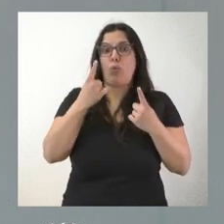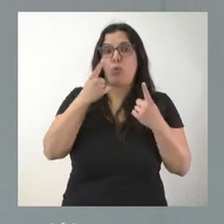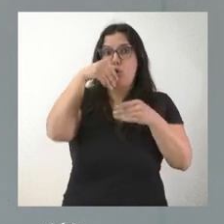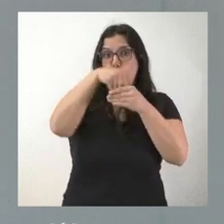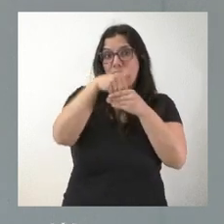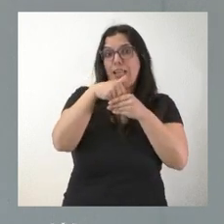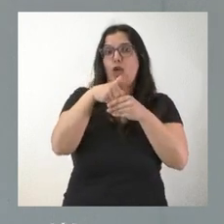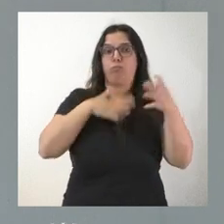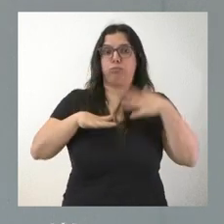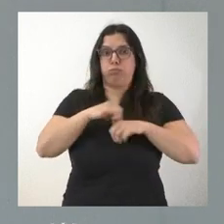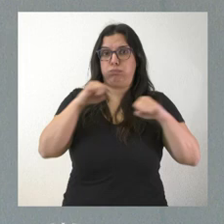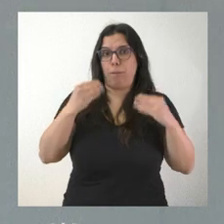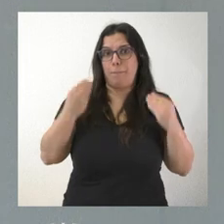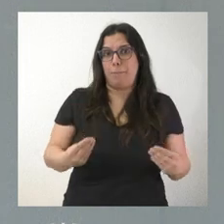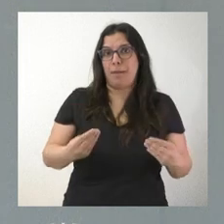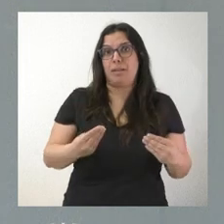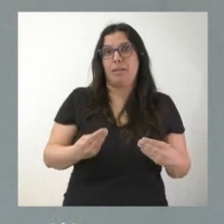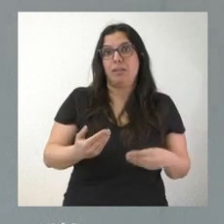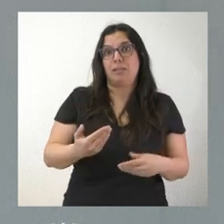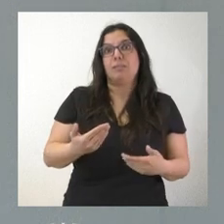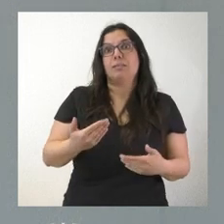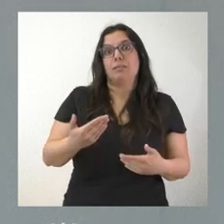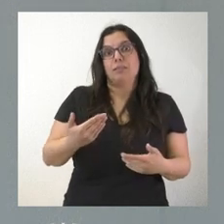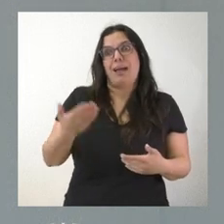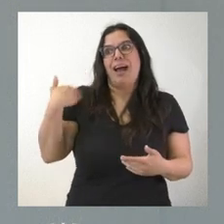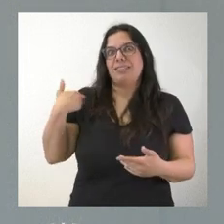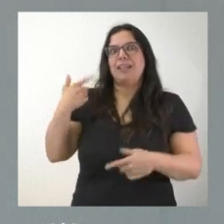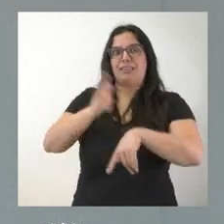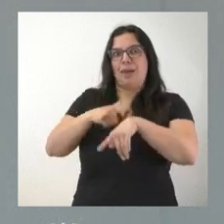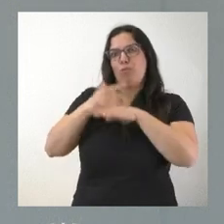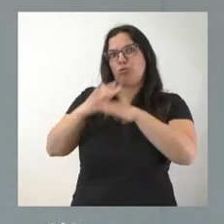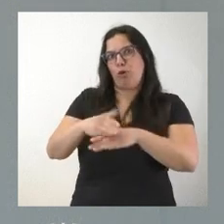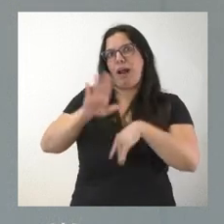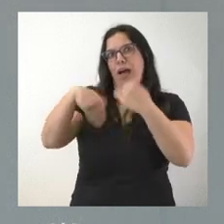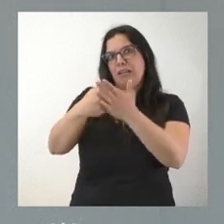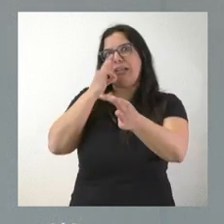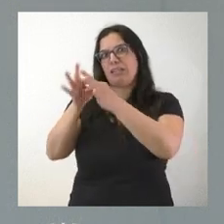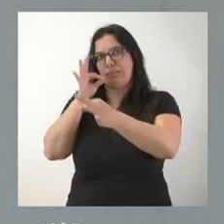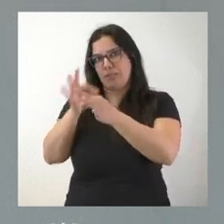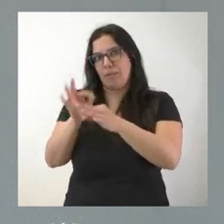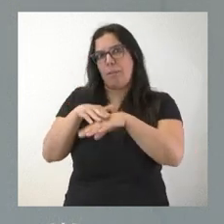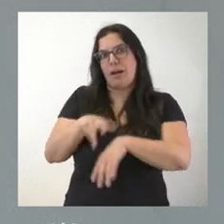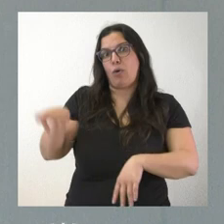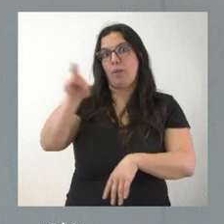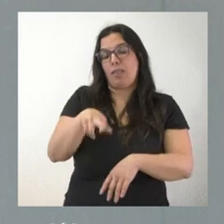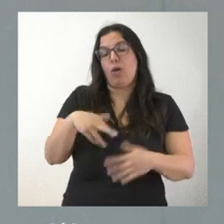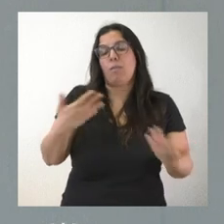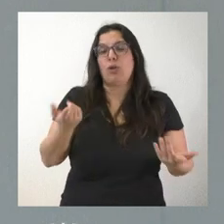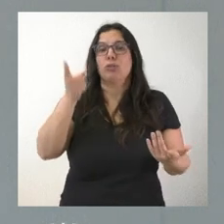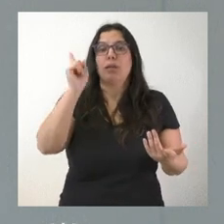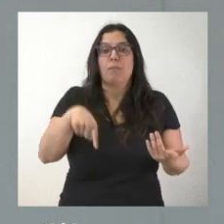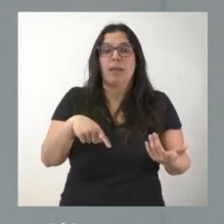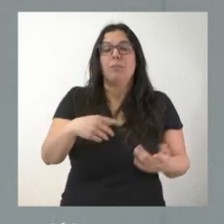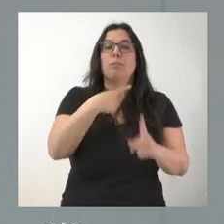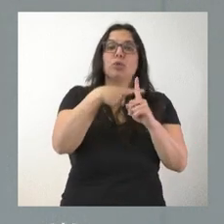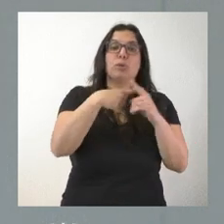no tenemos el margen que tuvimos durante todo Un verano entero hasta el mes de septiembre para hacer examen de recuperación pero por contra también tienes